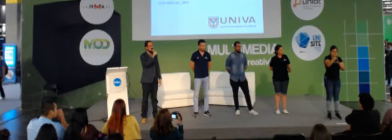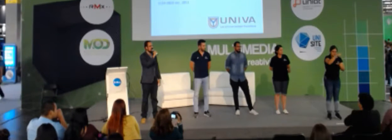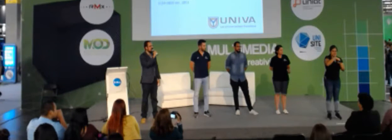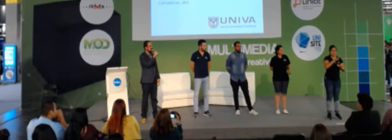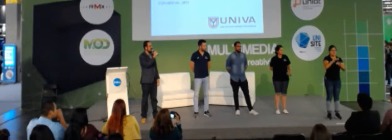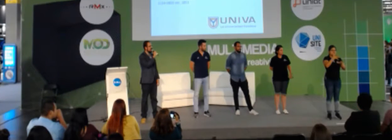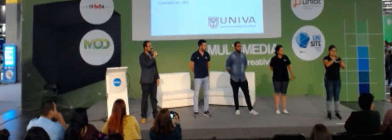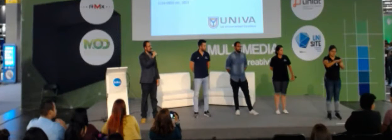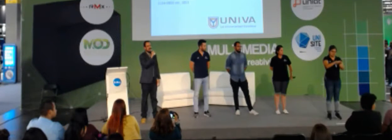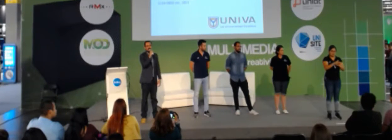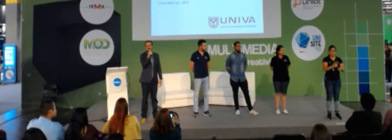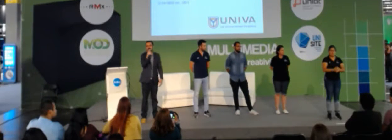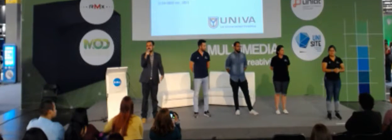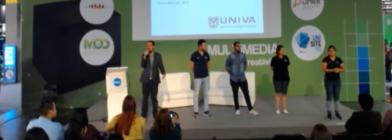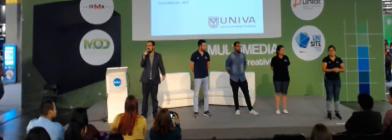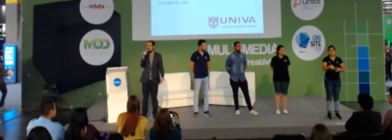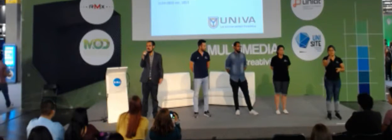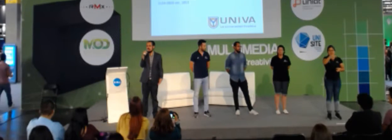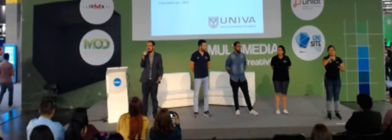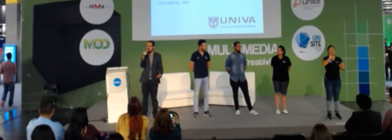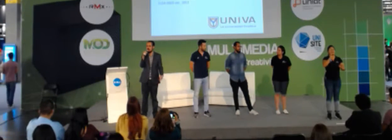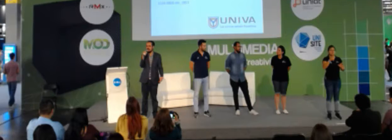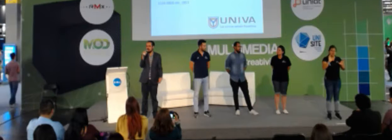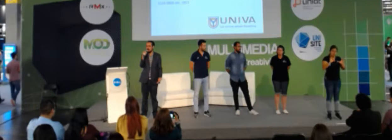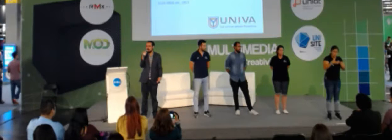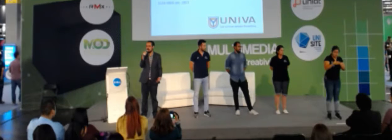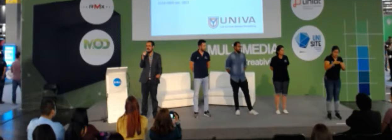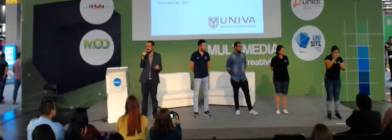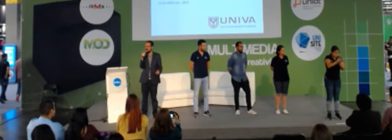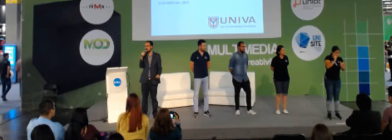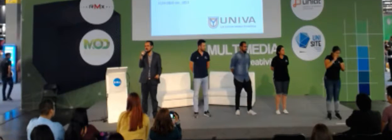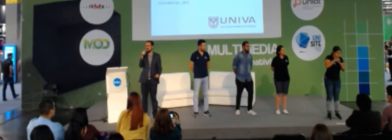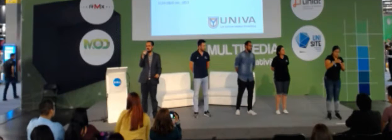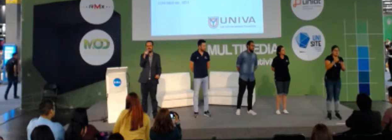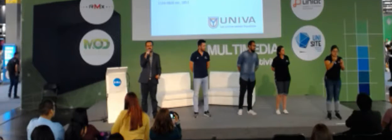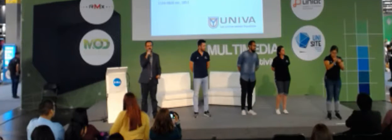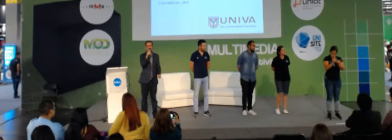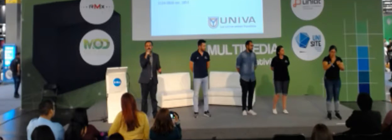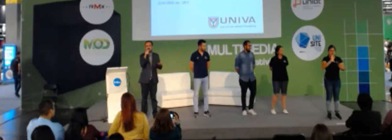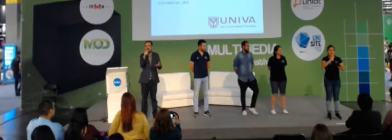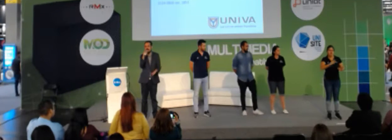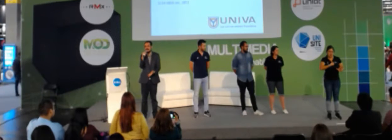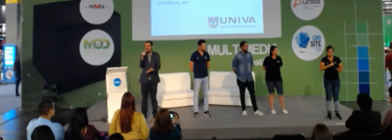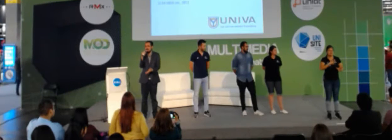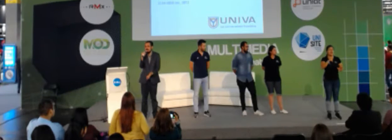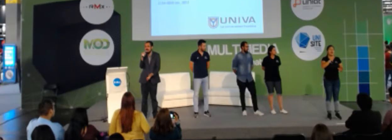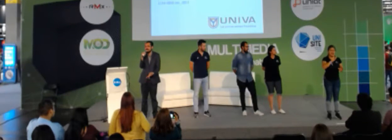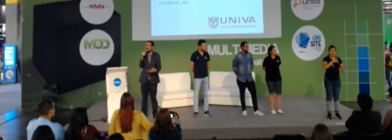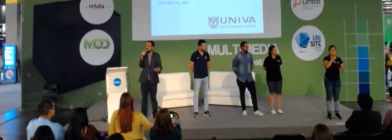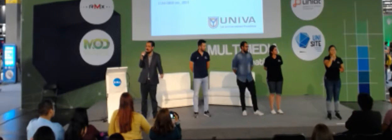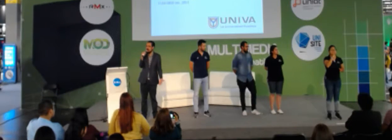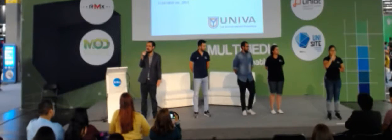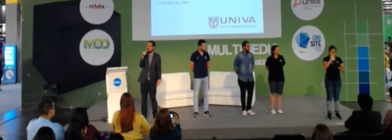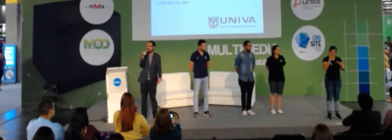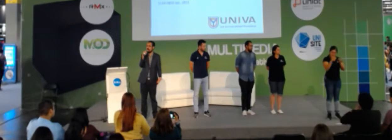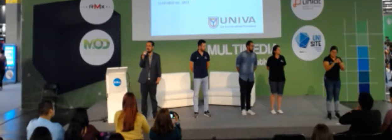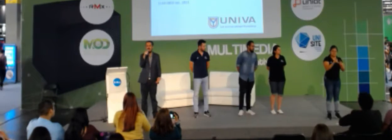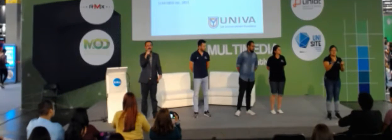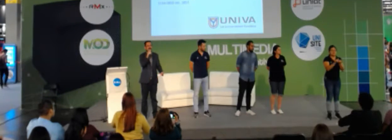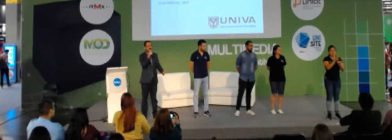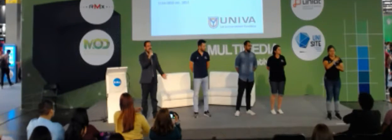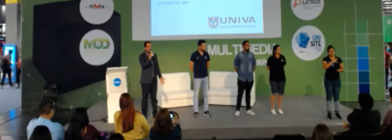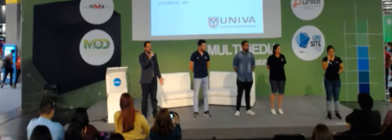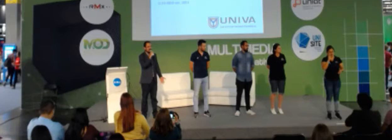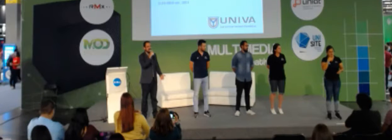Educación Incluyente. Somos una comunidad, no solamente hay sordos, hay hijos oyentes de padres sordos, hay papás, hay mamás con hijos sordos,